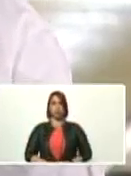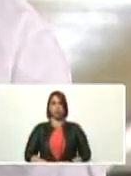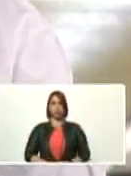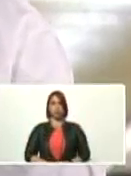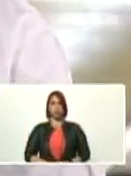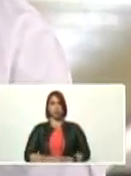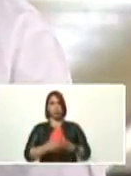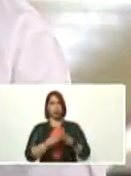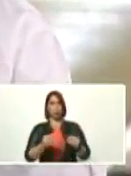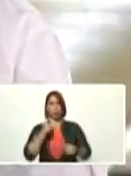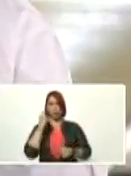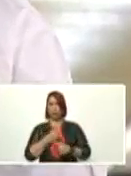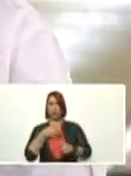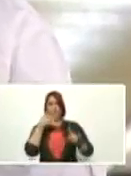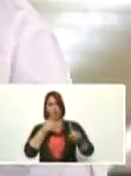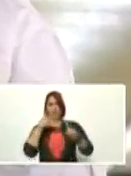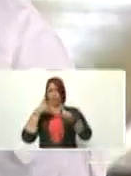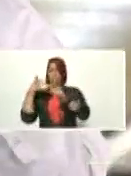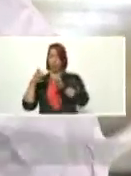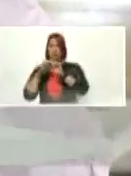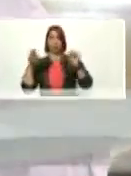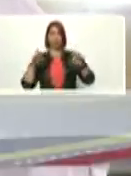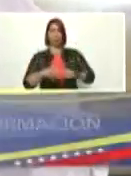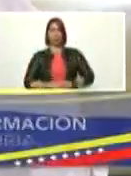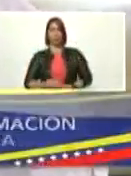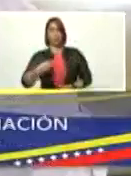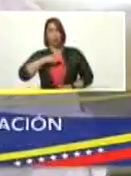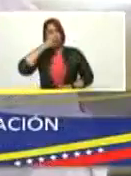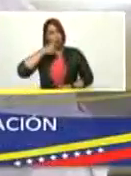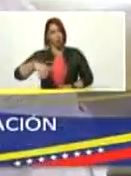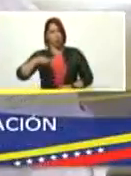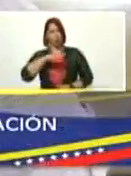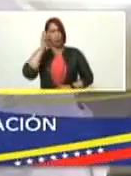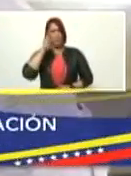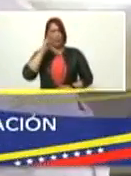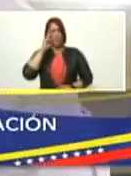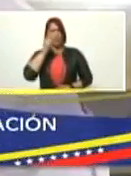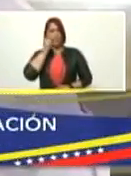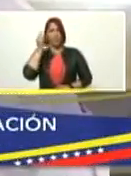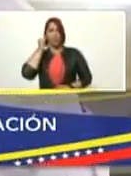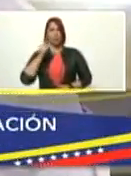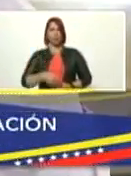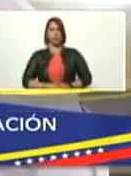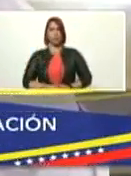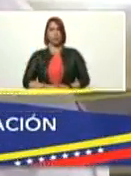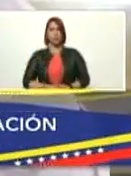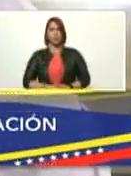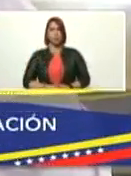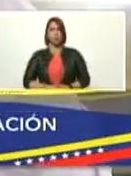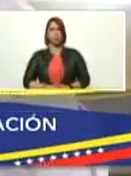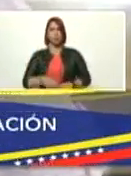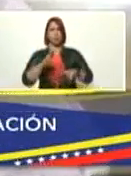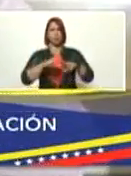a todo el que haya que ser educado, de nuestro pueblo, de los maestros, maestras, de los niños, niñas y